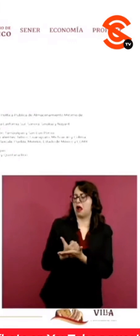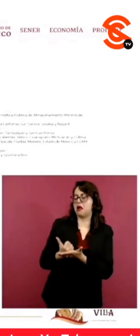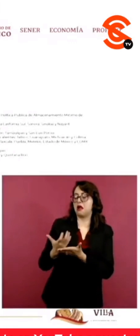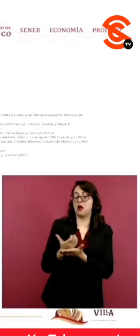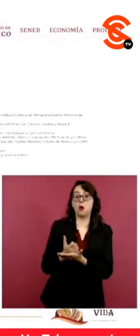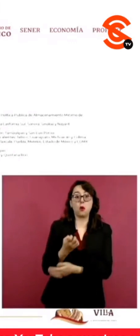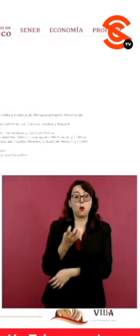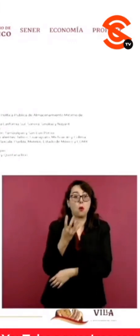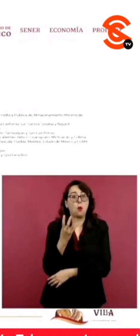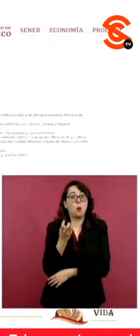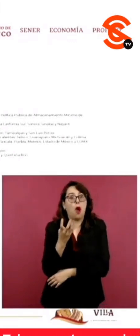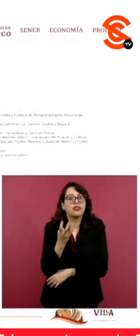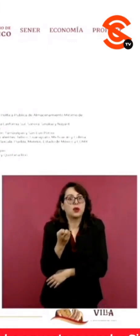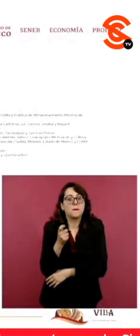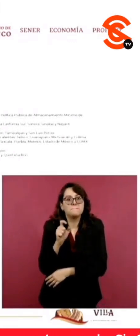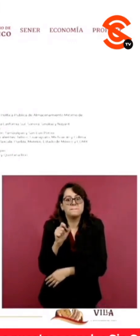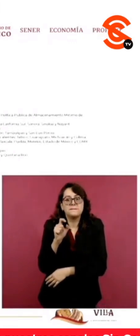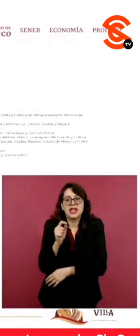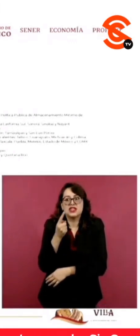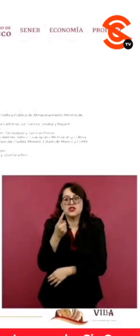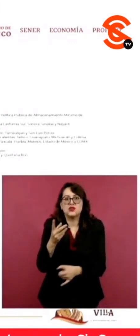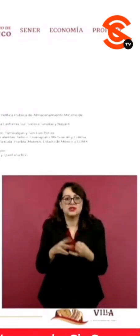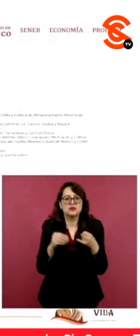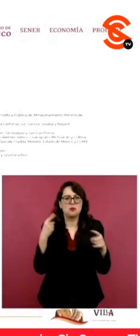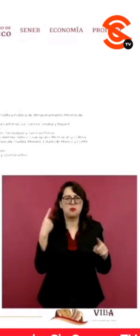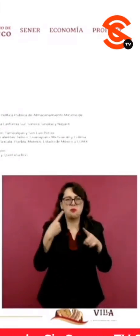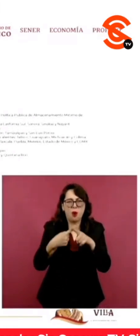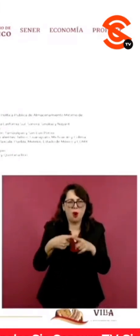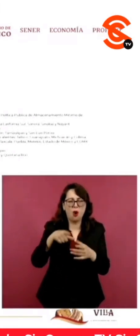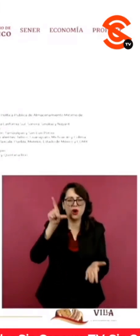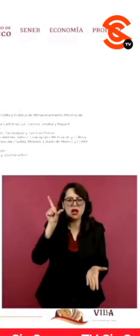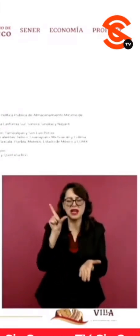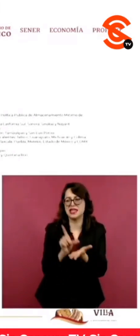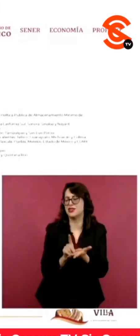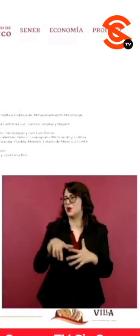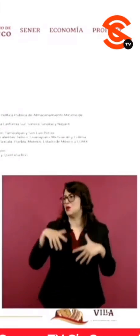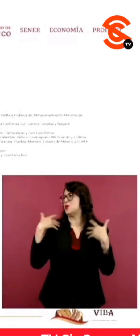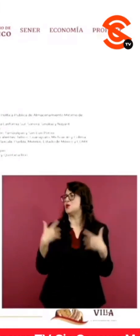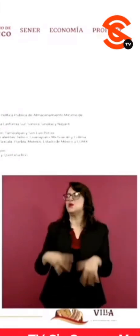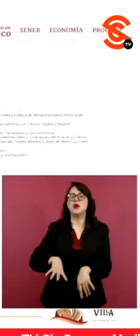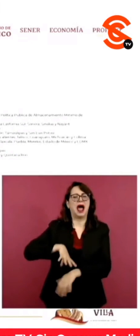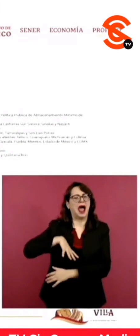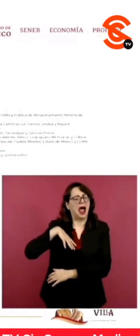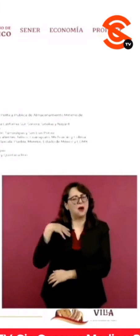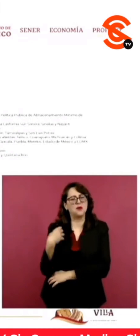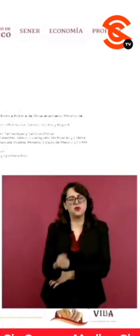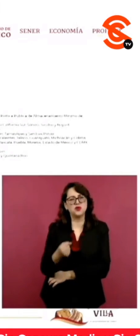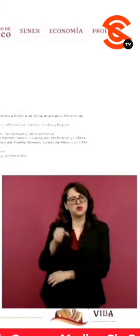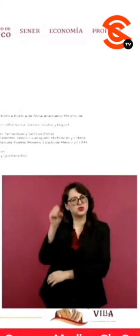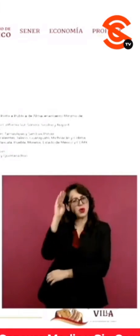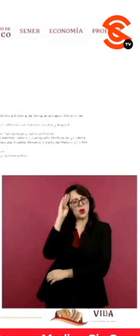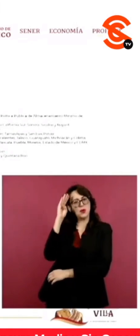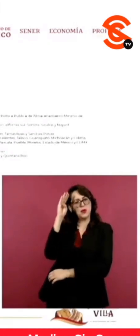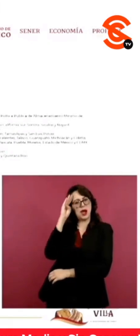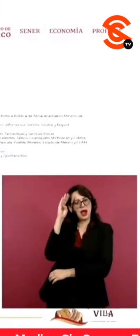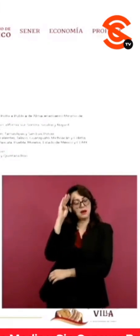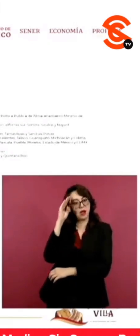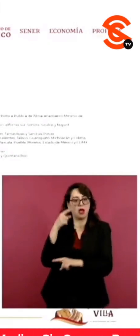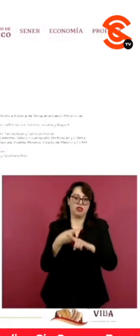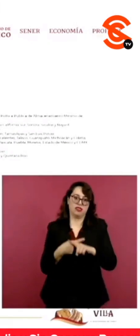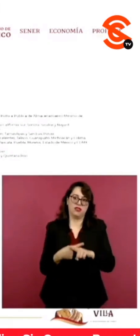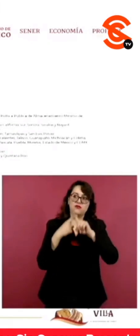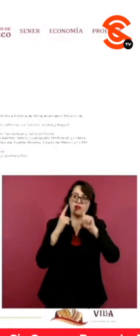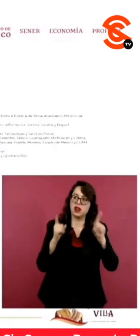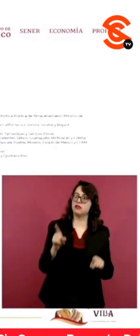Eso sí es pasarse de rosca. Compárenlo con los 15 centavos de margen de G500